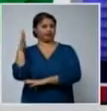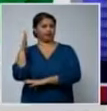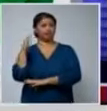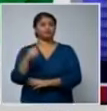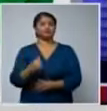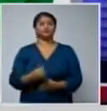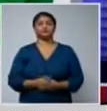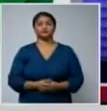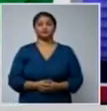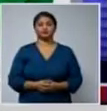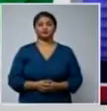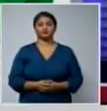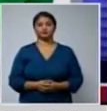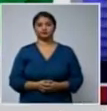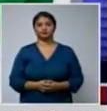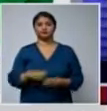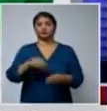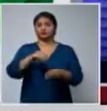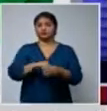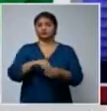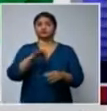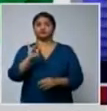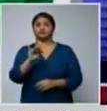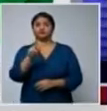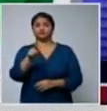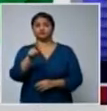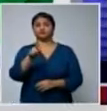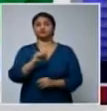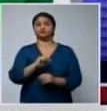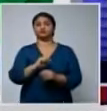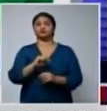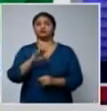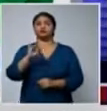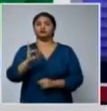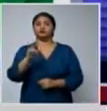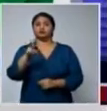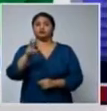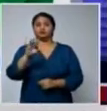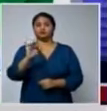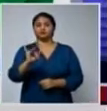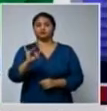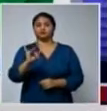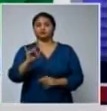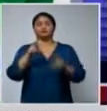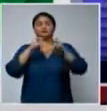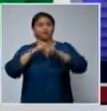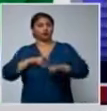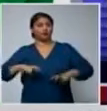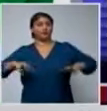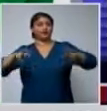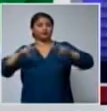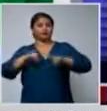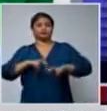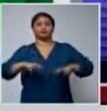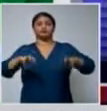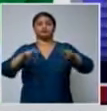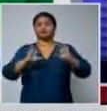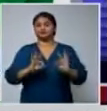En 8 de los 727 diagnosticados ayer se trata de precisar la fuente de